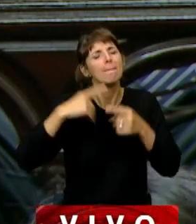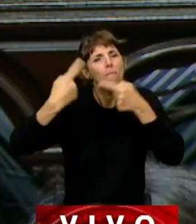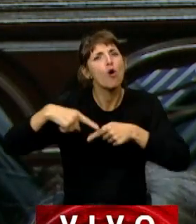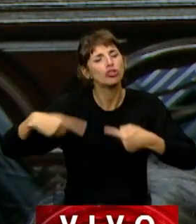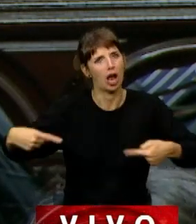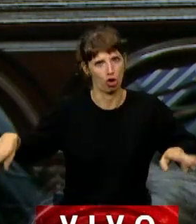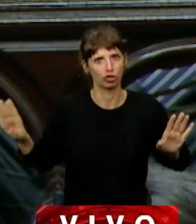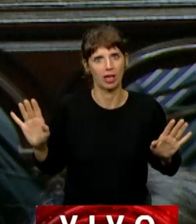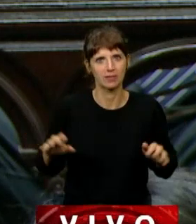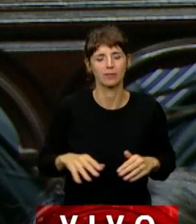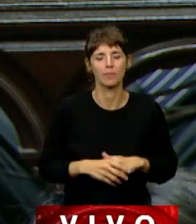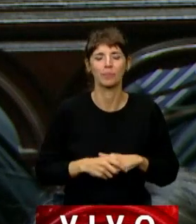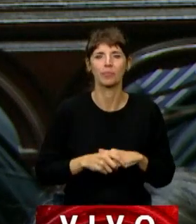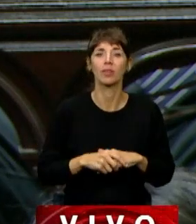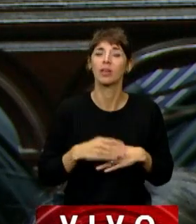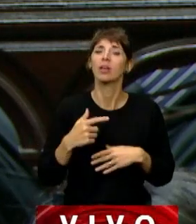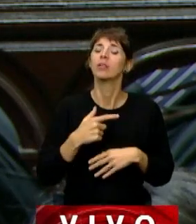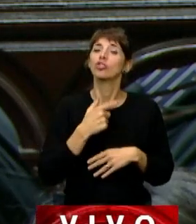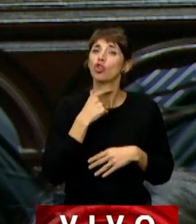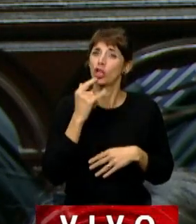¿no? Pero yo quiero decir algo,